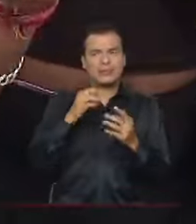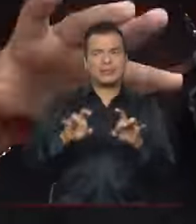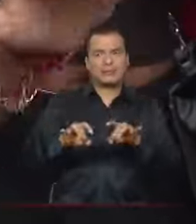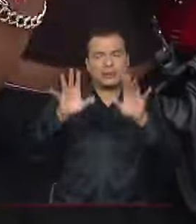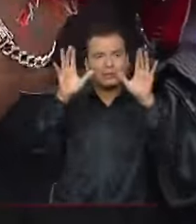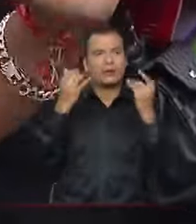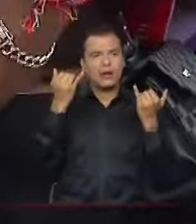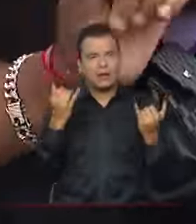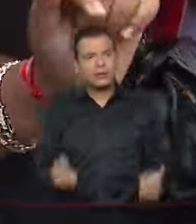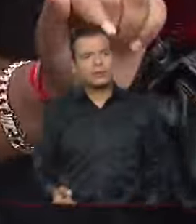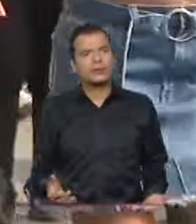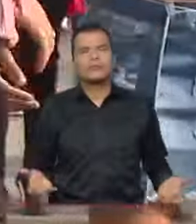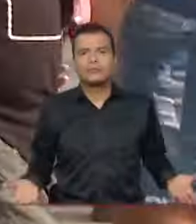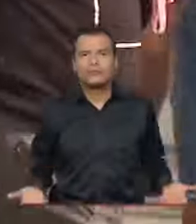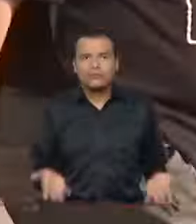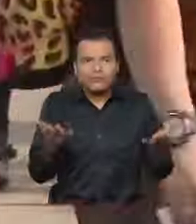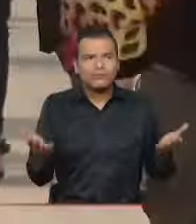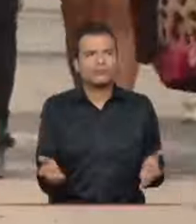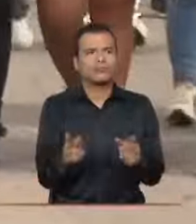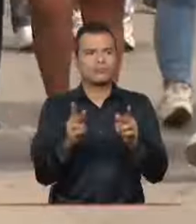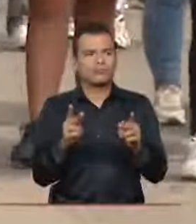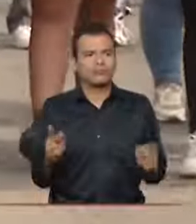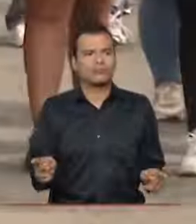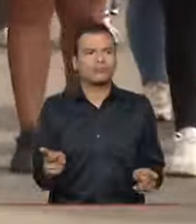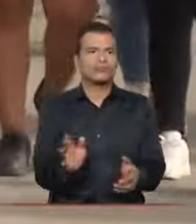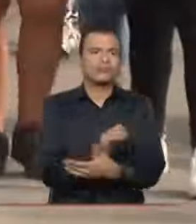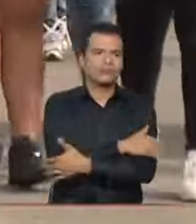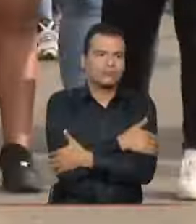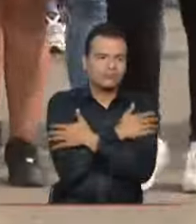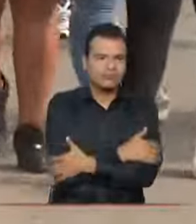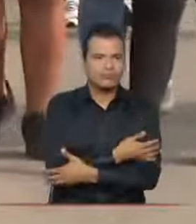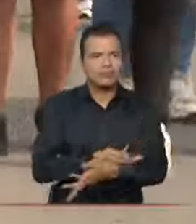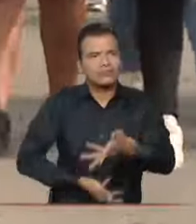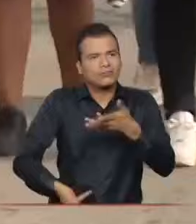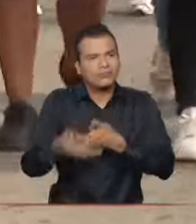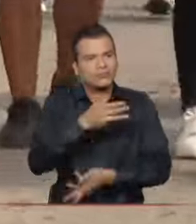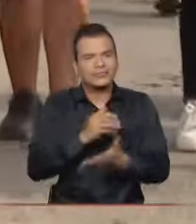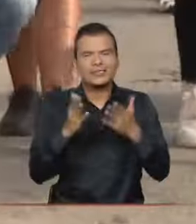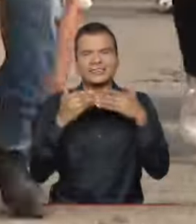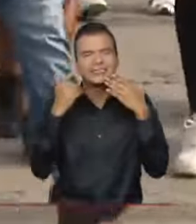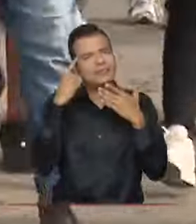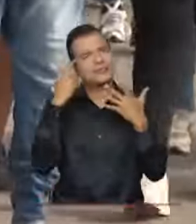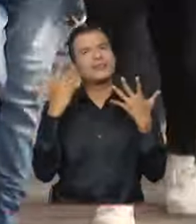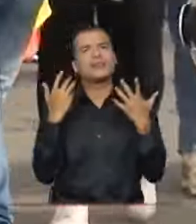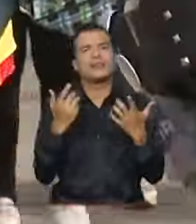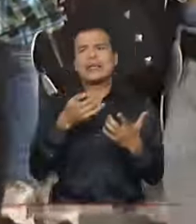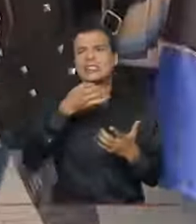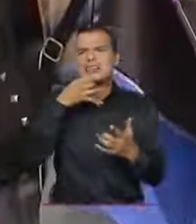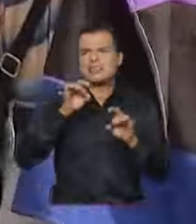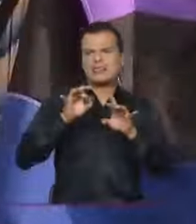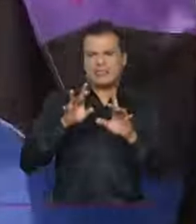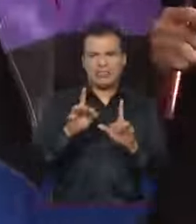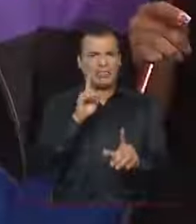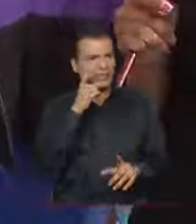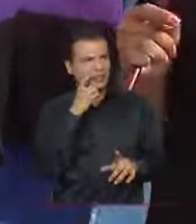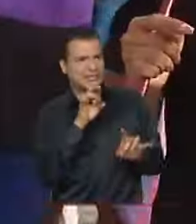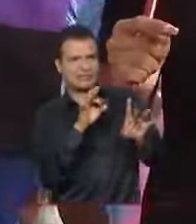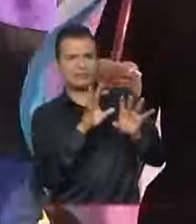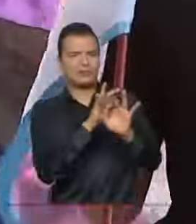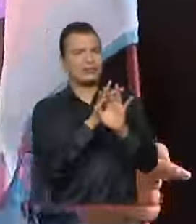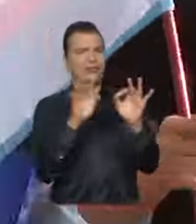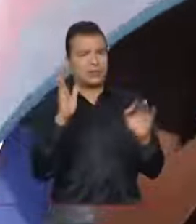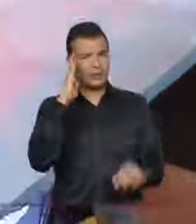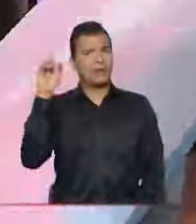a todas las personas. Entre abrazos y sonrisas también alzaron su voz para pedir que se ponga fin a la homofobia y transfobia, actos